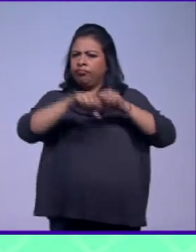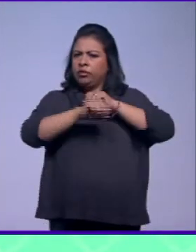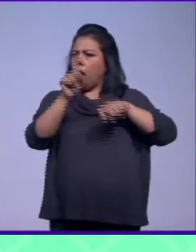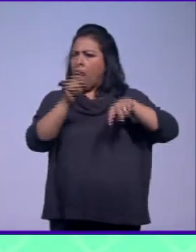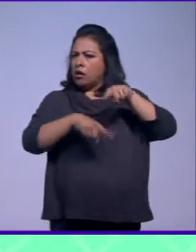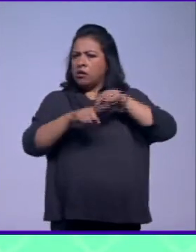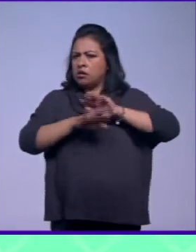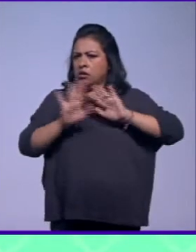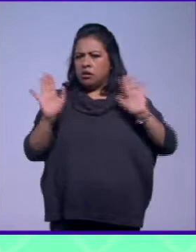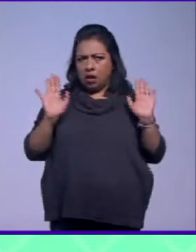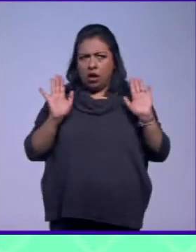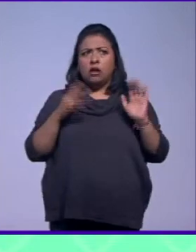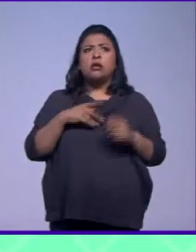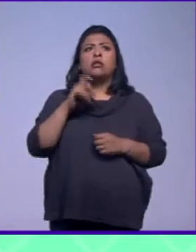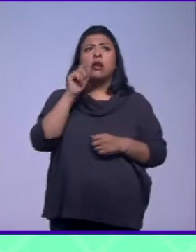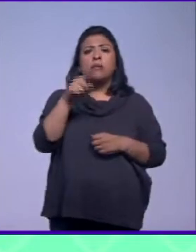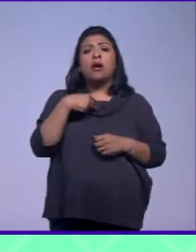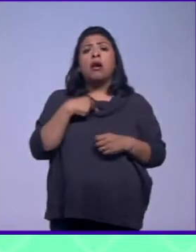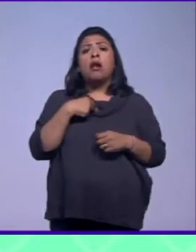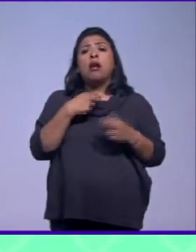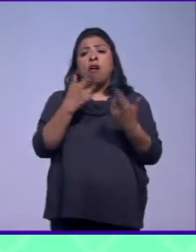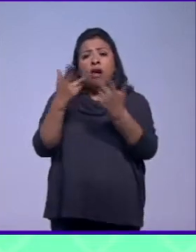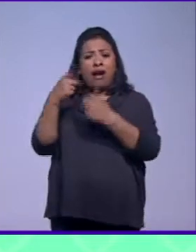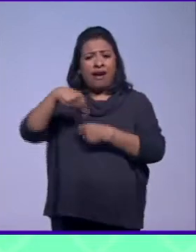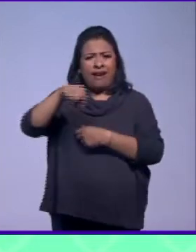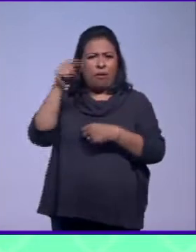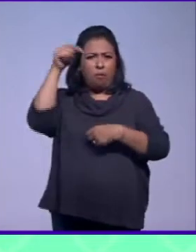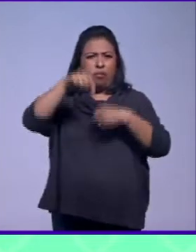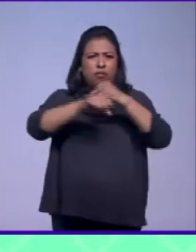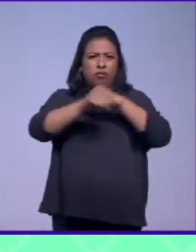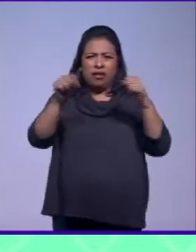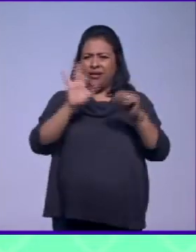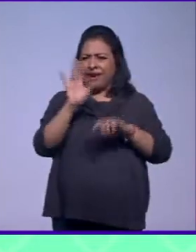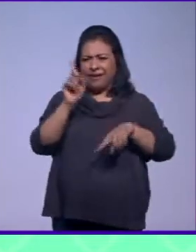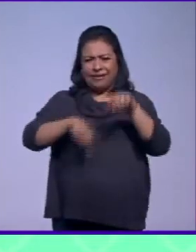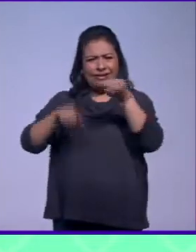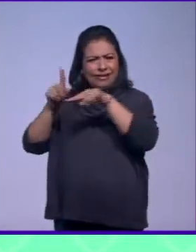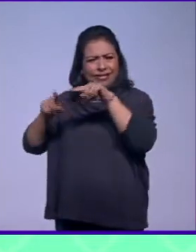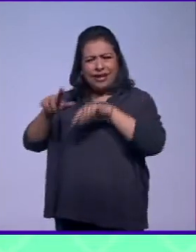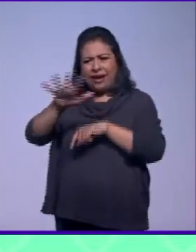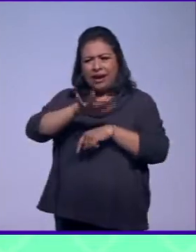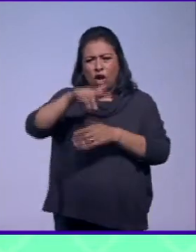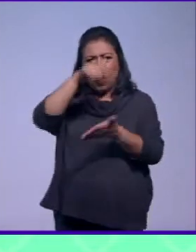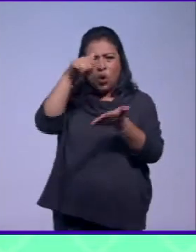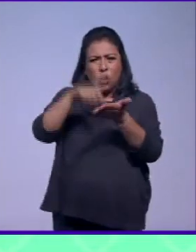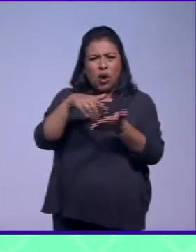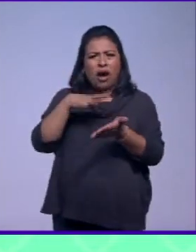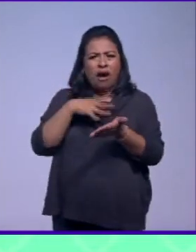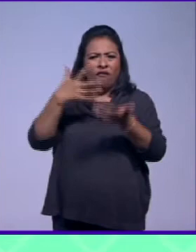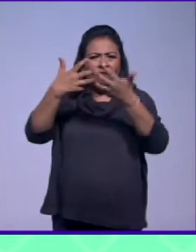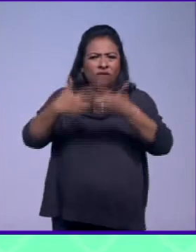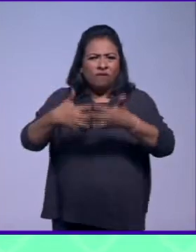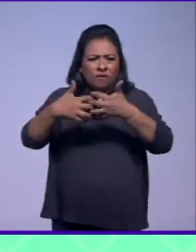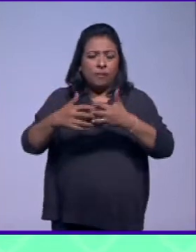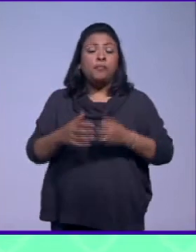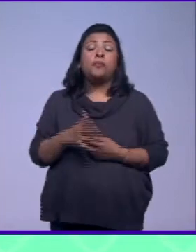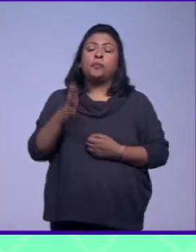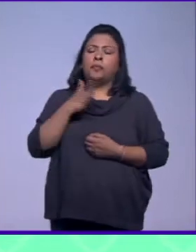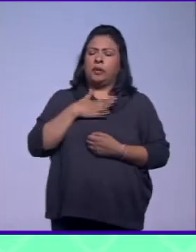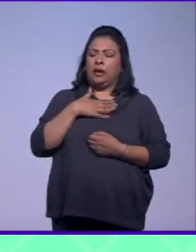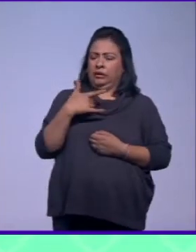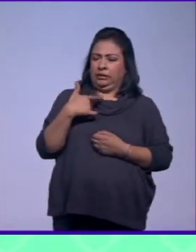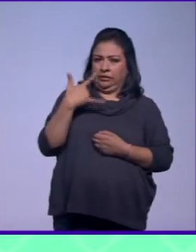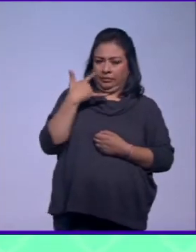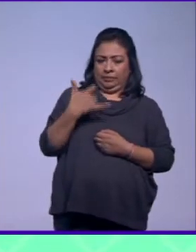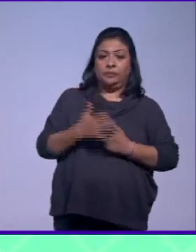de armamento e incluso la destrucción del máximo de desmantelar los espacios en donde se estaba generando este armamento a mí me llama mucho la atención